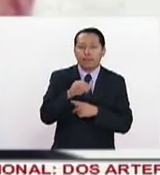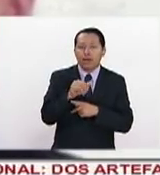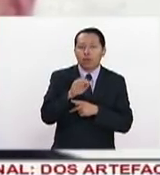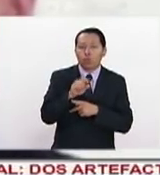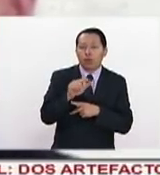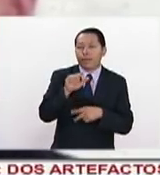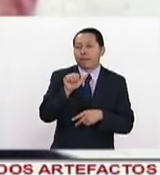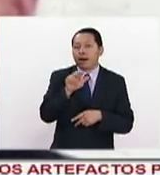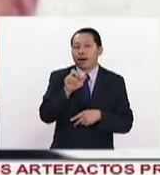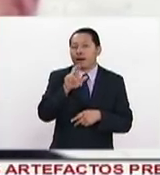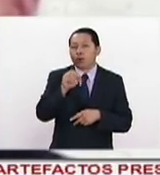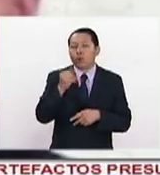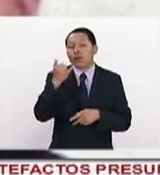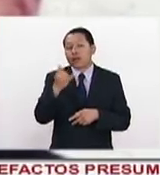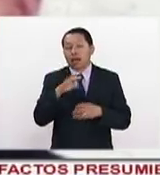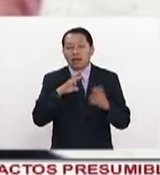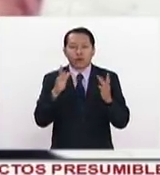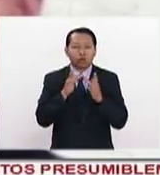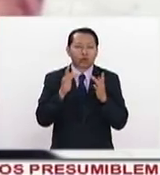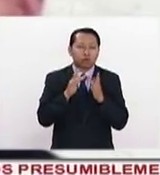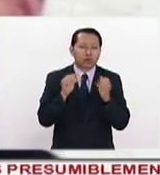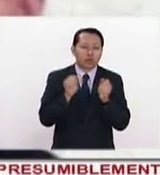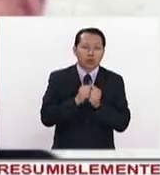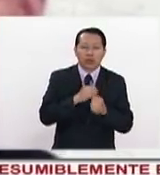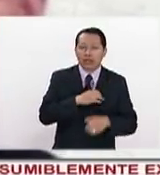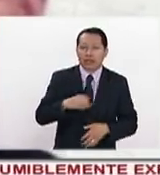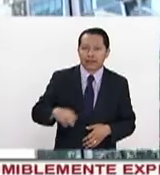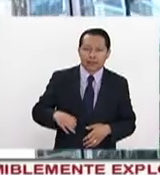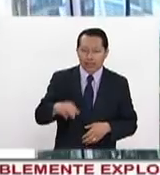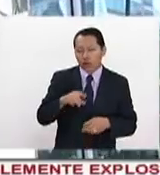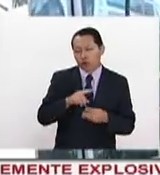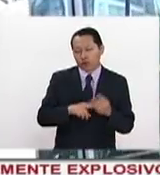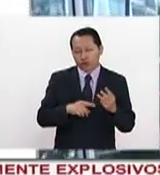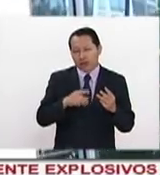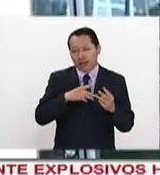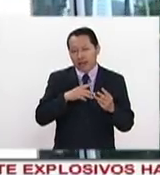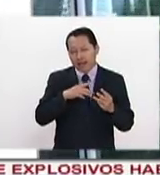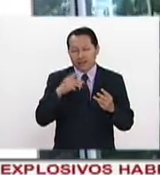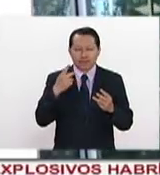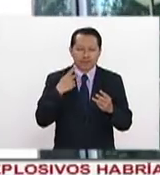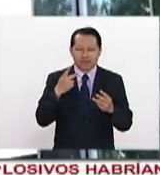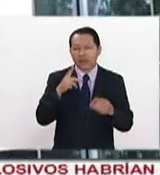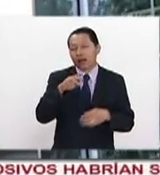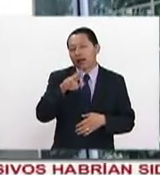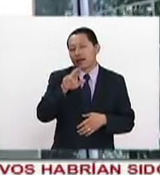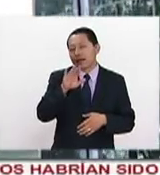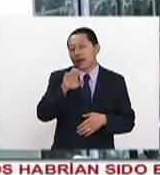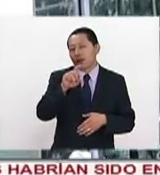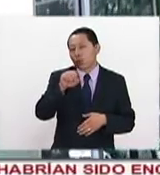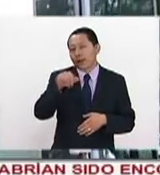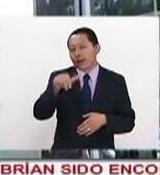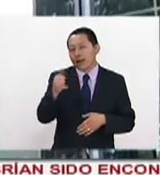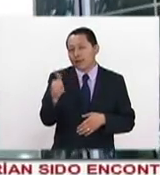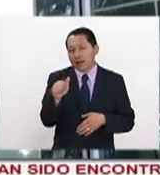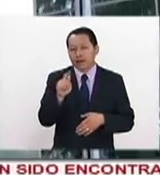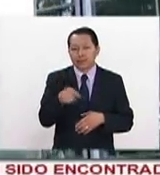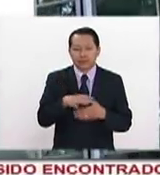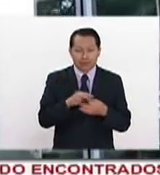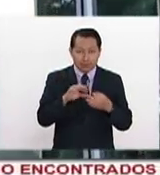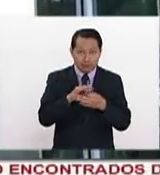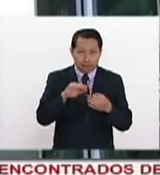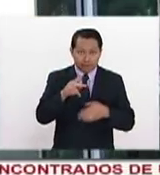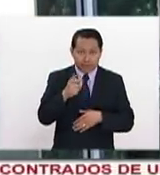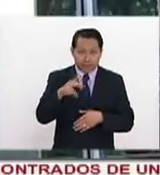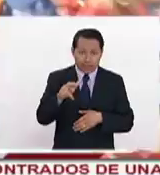Manuel Barreiro y sus posibles vínculos con el candidato de la coalición por México al frente, Ricardo Anaya, el encargado de despacho